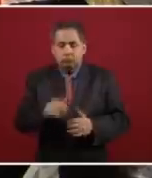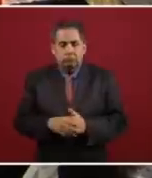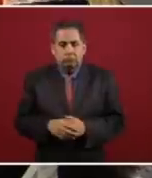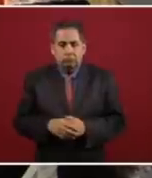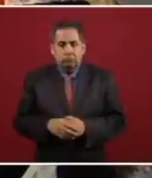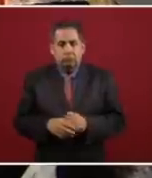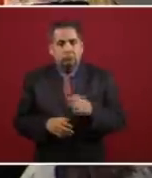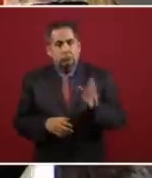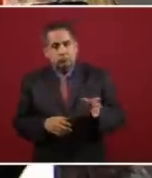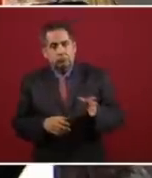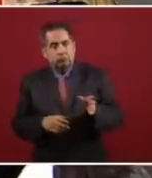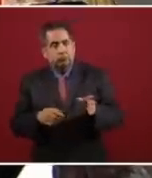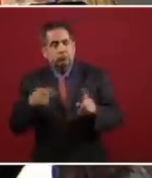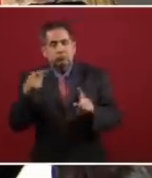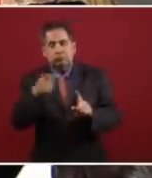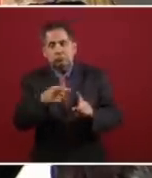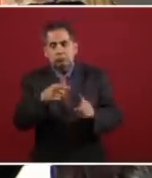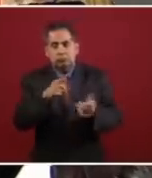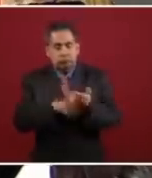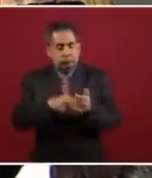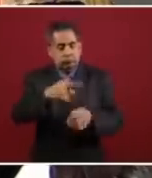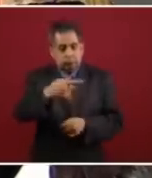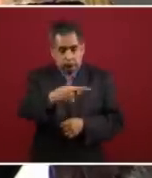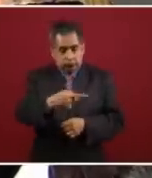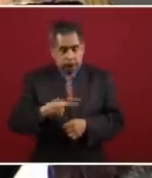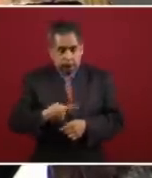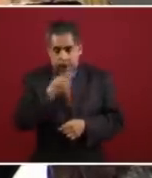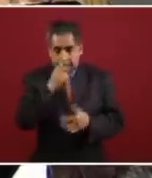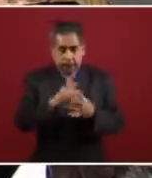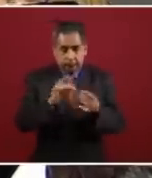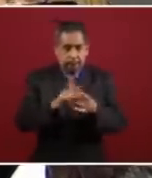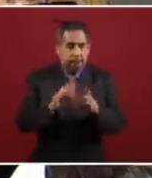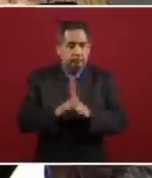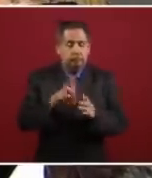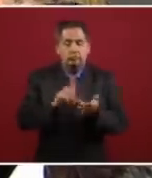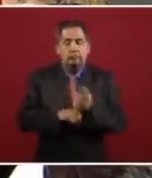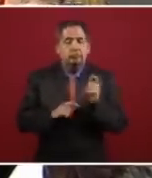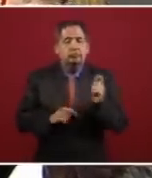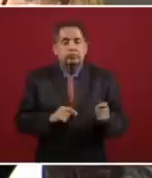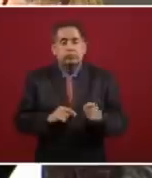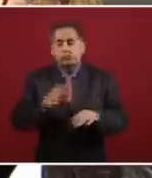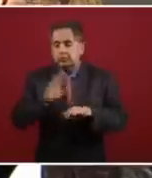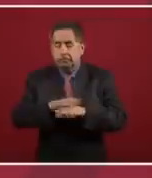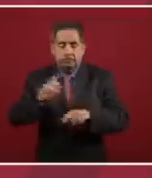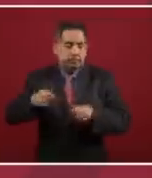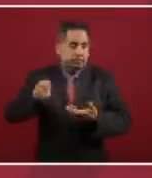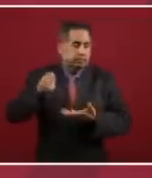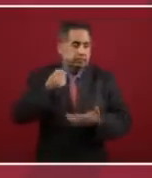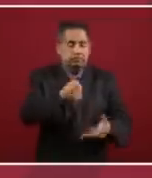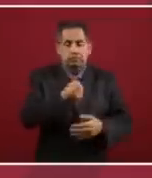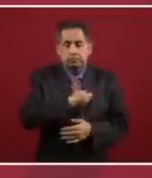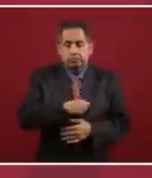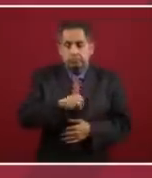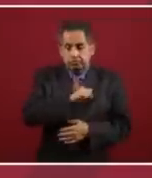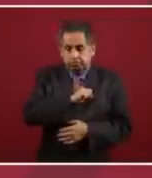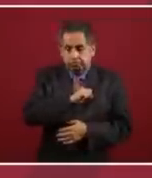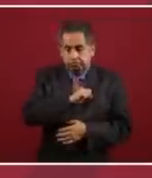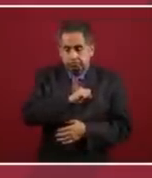públicas? En el caso de lo que tú planteas, va a tener más presupuesto salud,